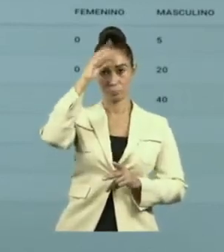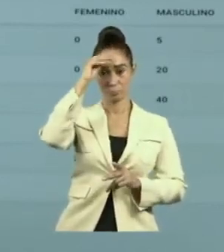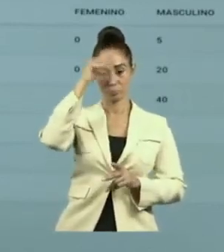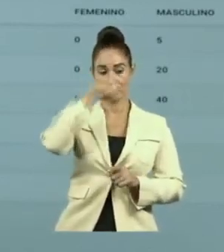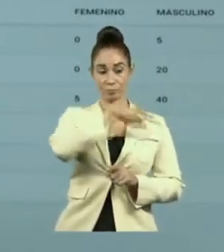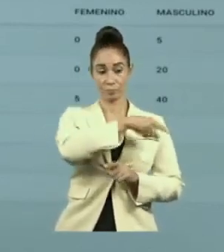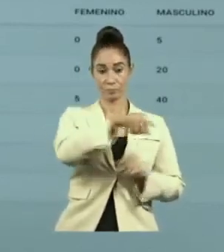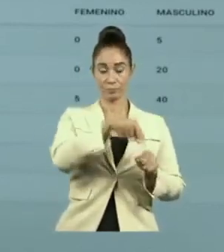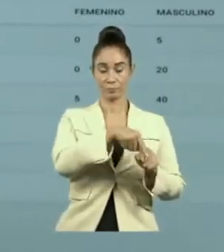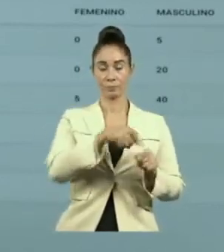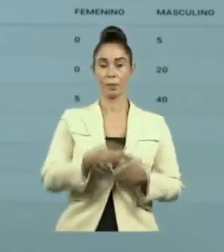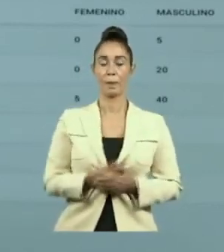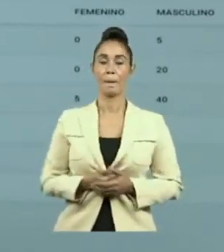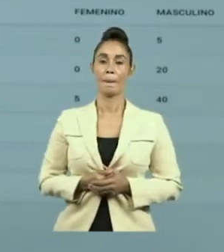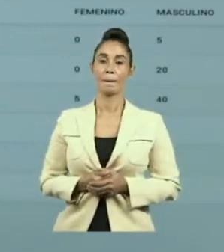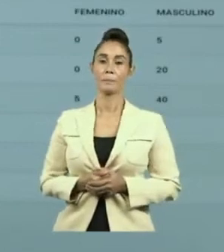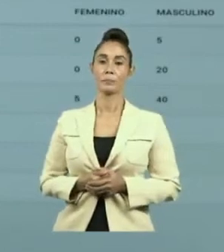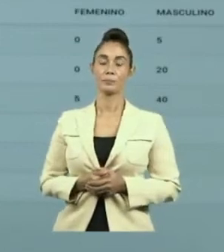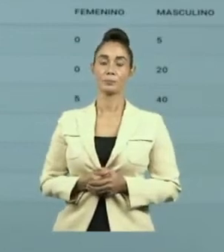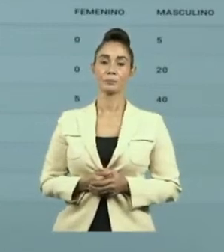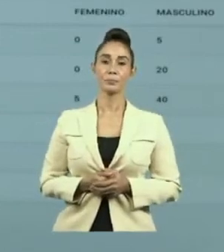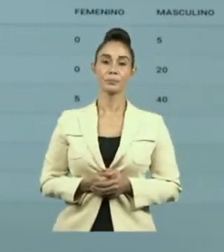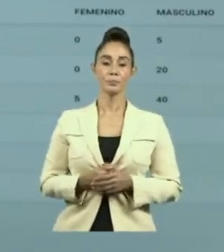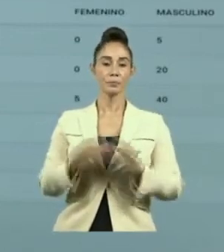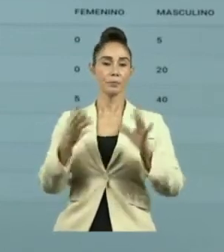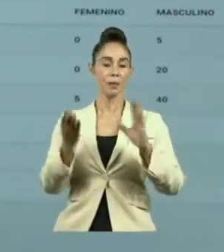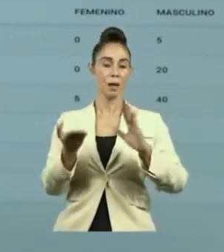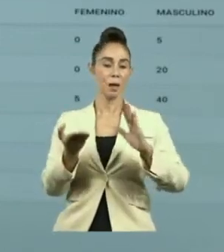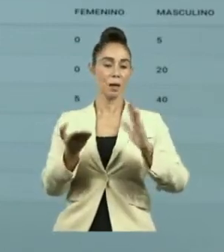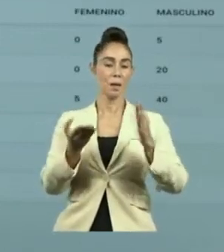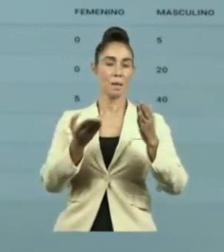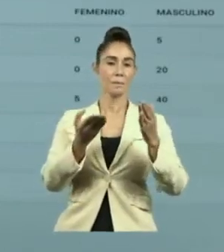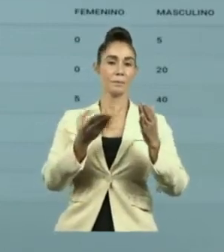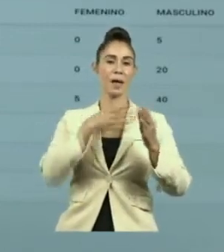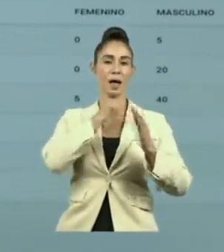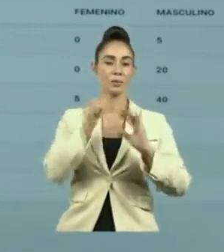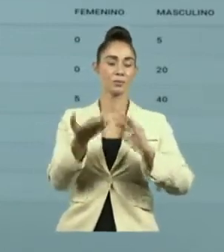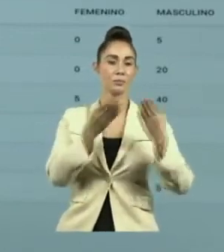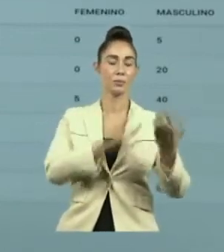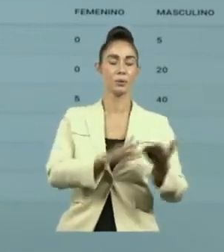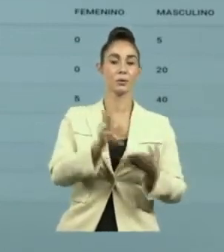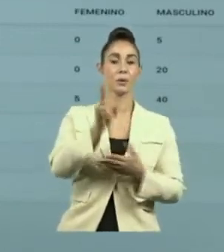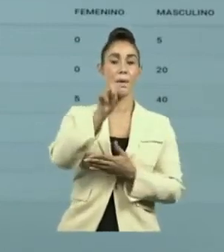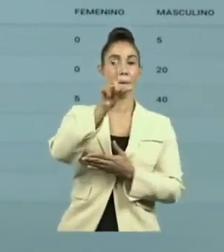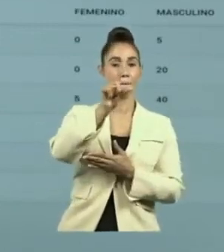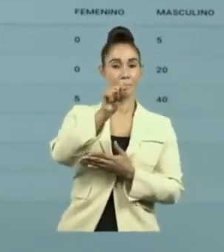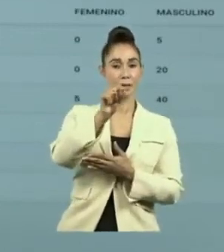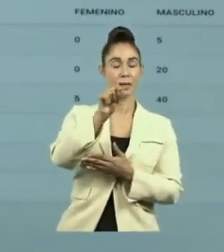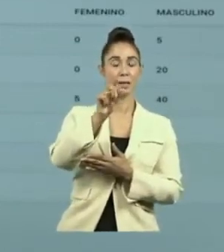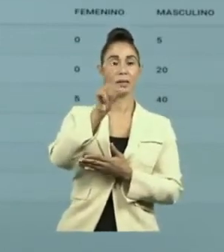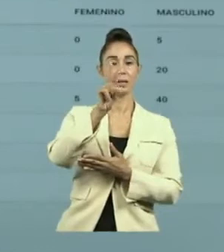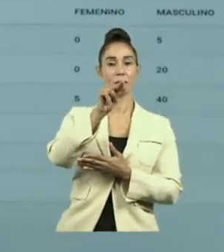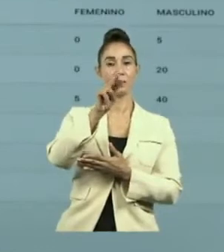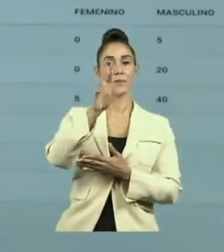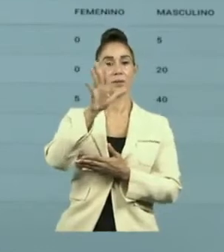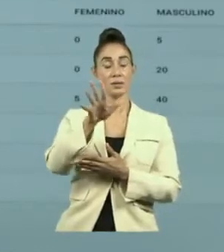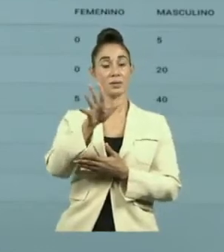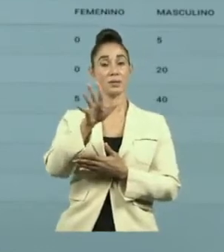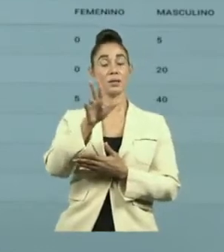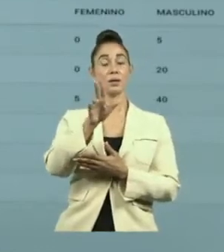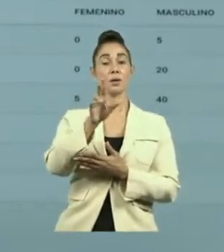el número de defunciones está entre los 20 y 29 años 5 30 a 39 años